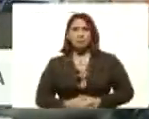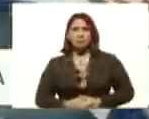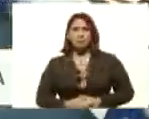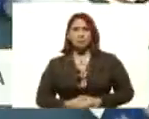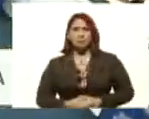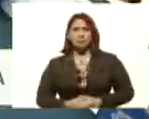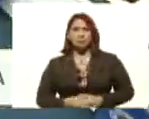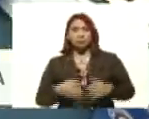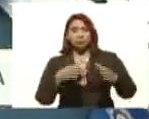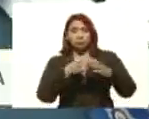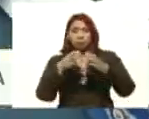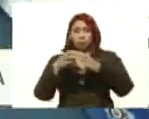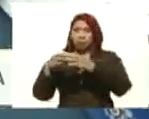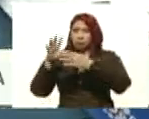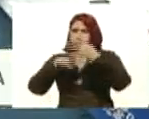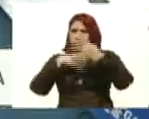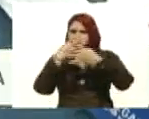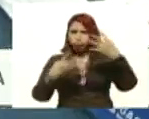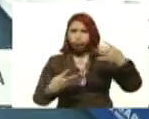organigrama